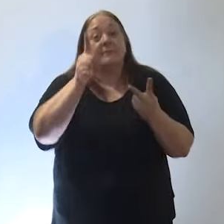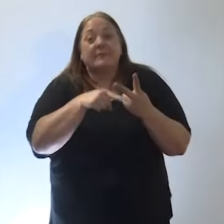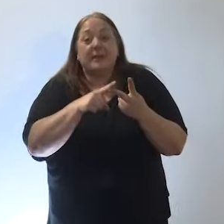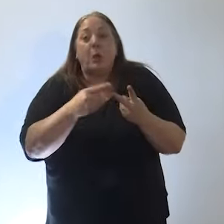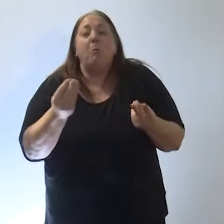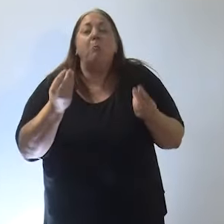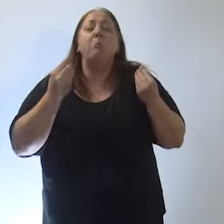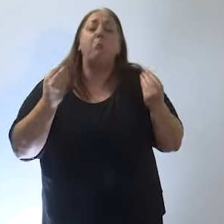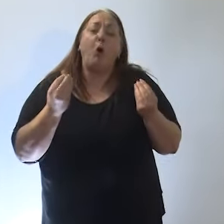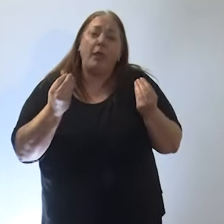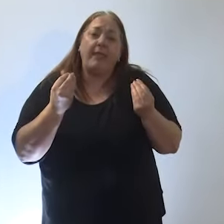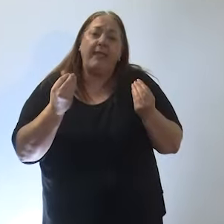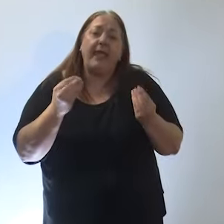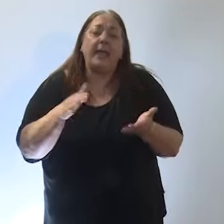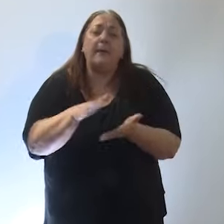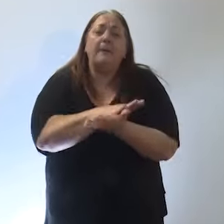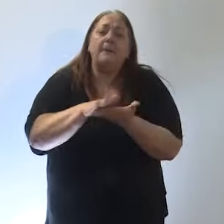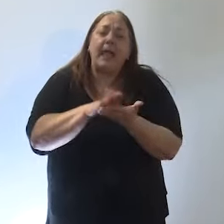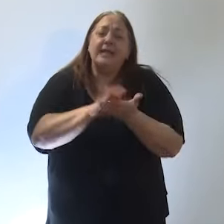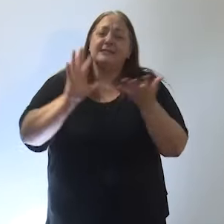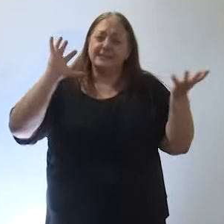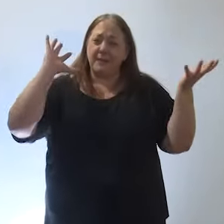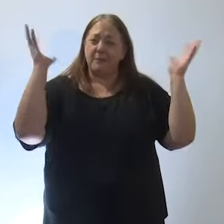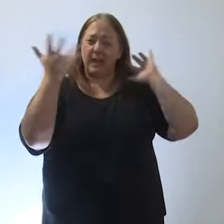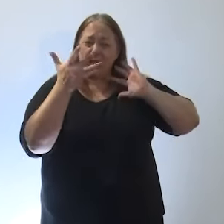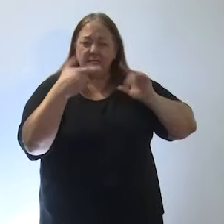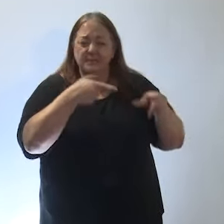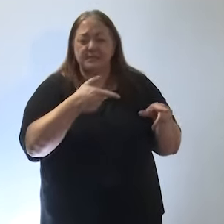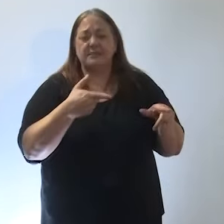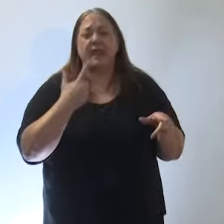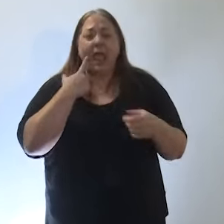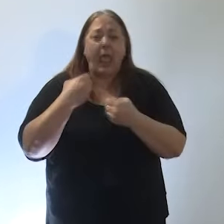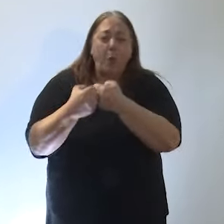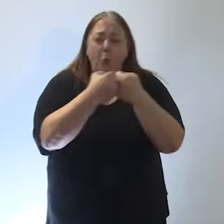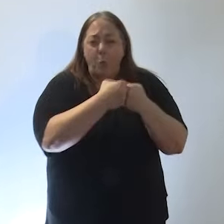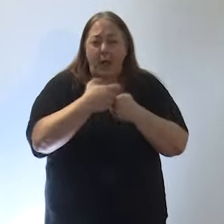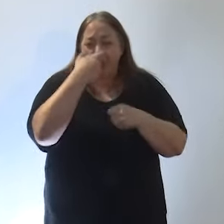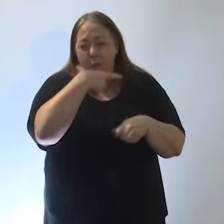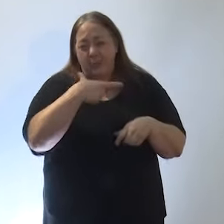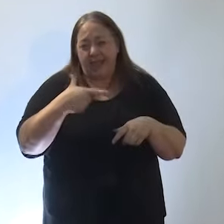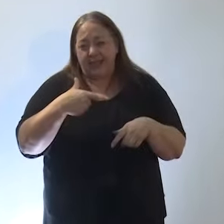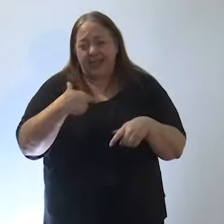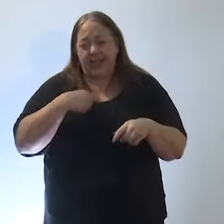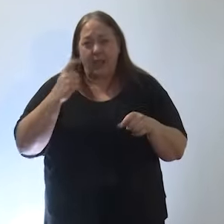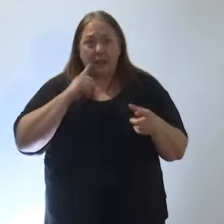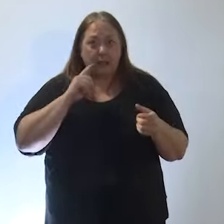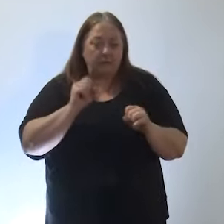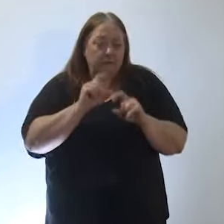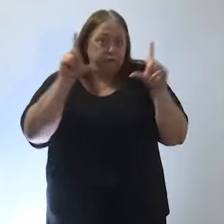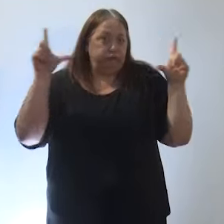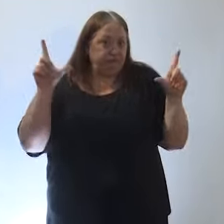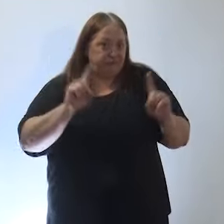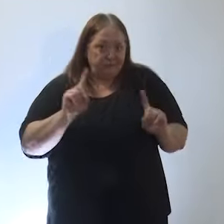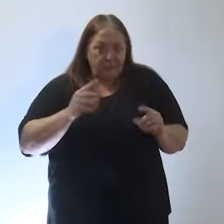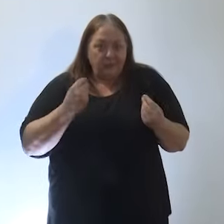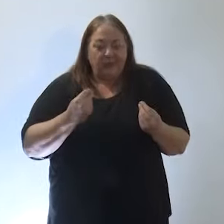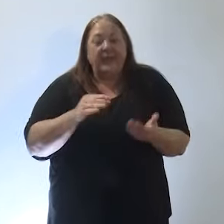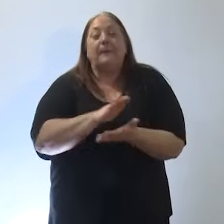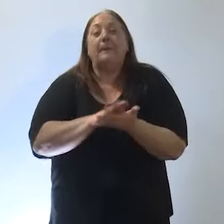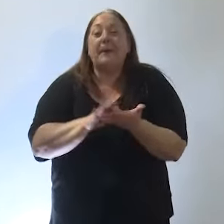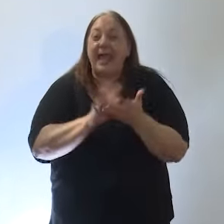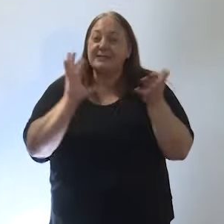la base místa no se horrorizó con el acuerdo por macri no y ahí Creo que tiene que ver con que la base místa no iba